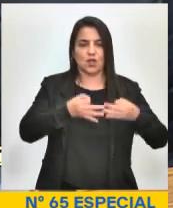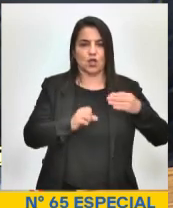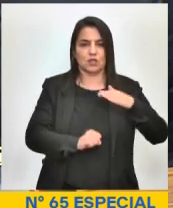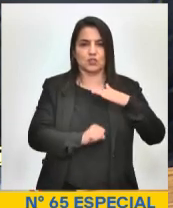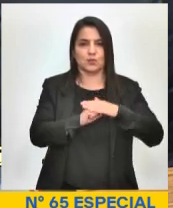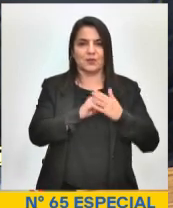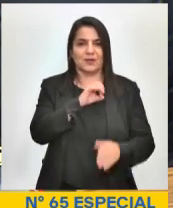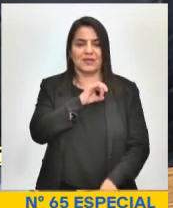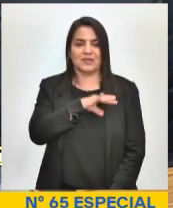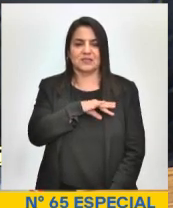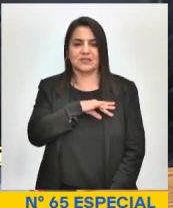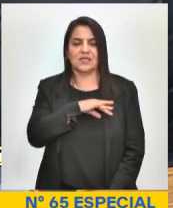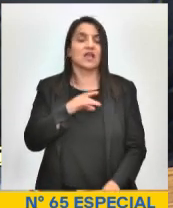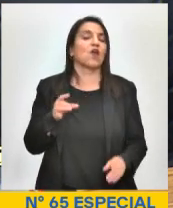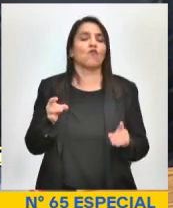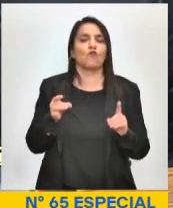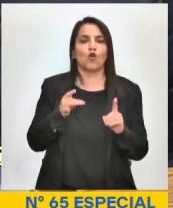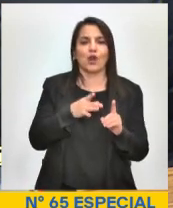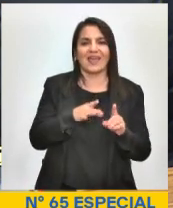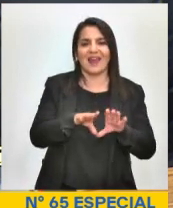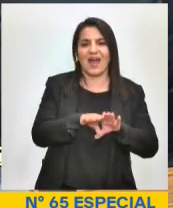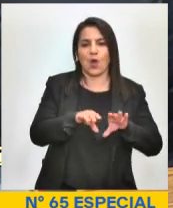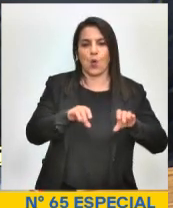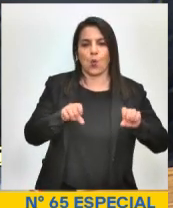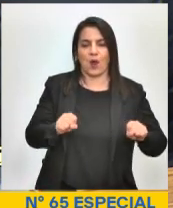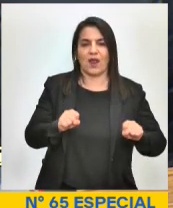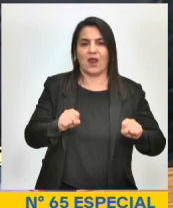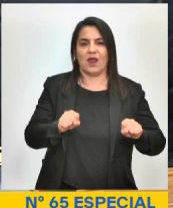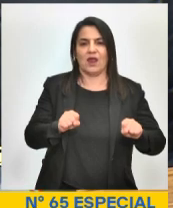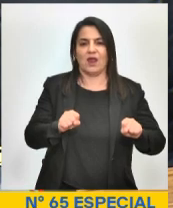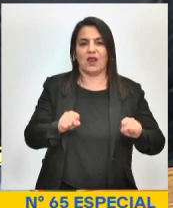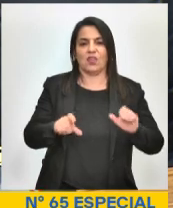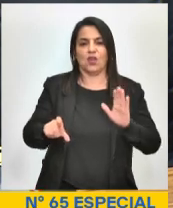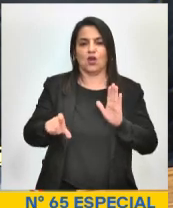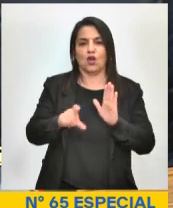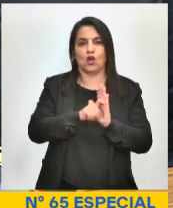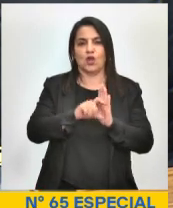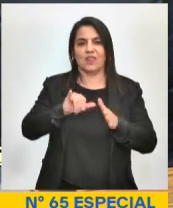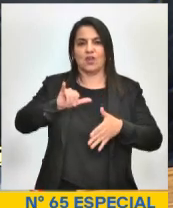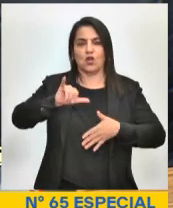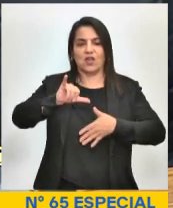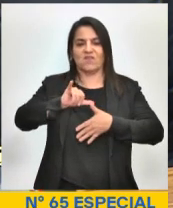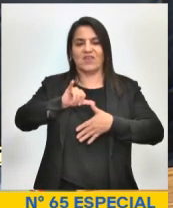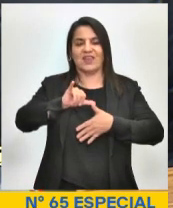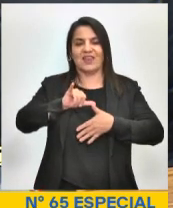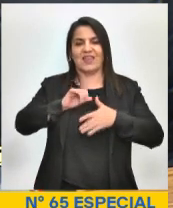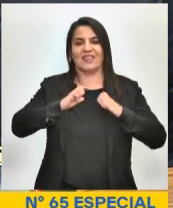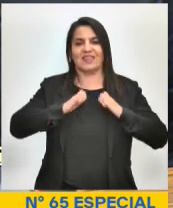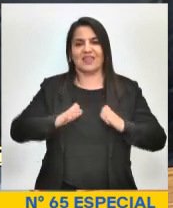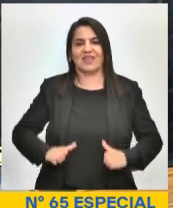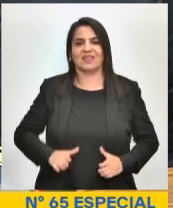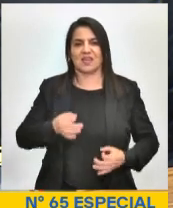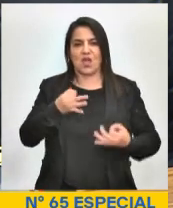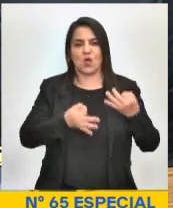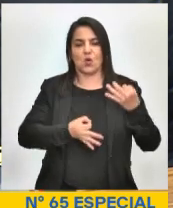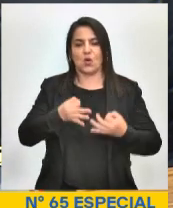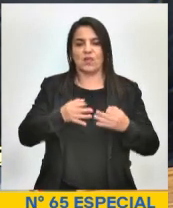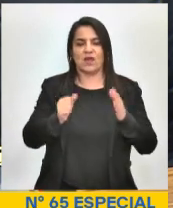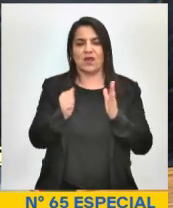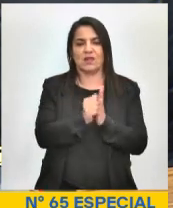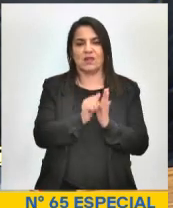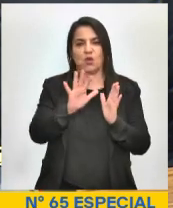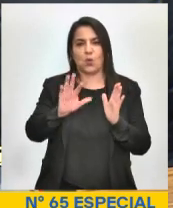Chile vulnera un acuerdo que suscribe el Código Iberoamericano de Ética Judicial, que en sus artículos